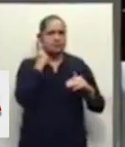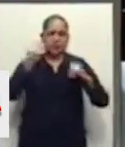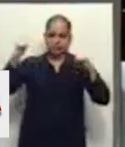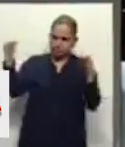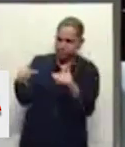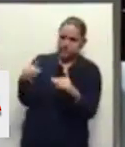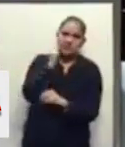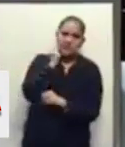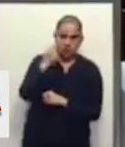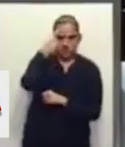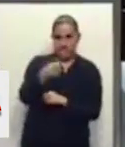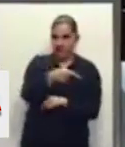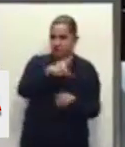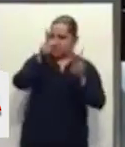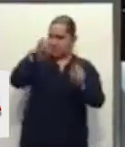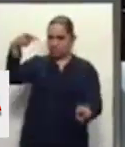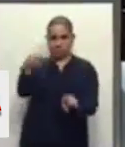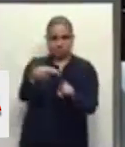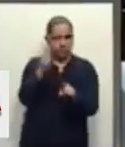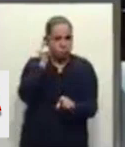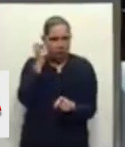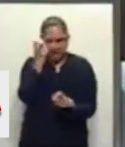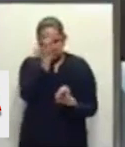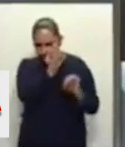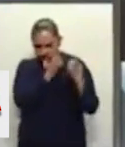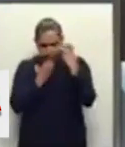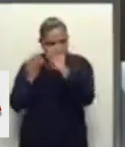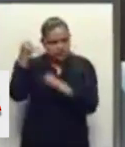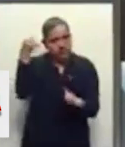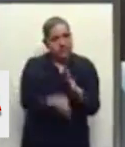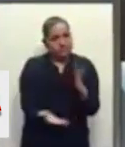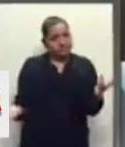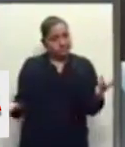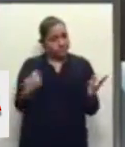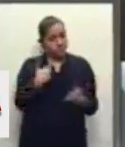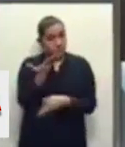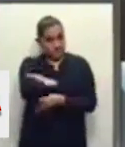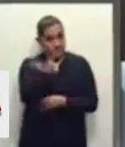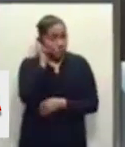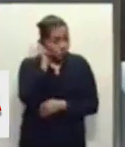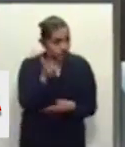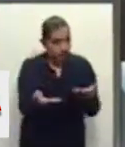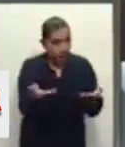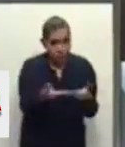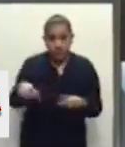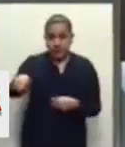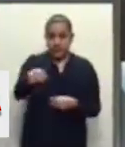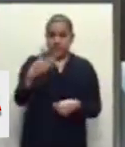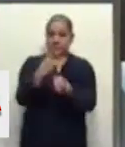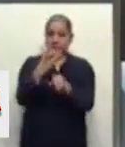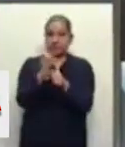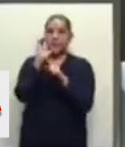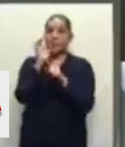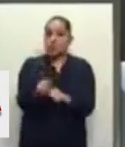Solicito a ustedes y espero que se dictamine en forma positiva en la tercera comisión por el bien de todos